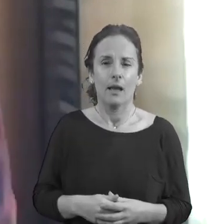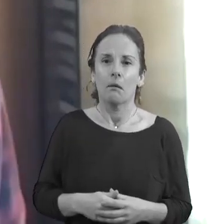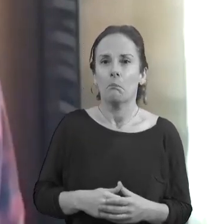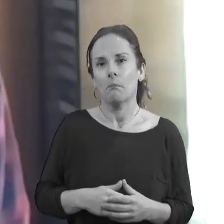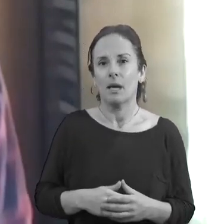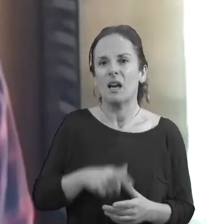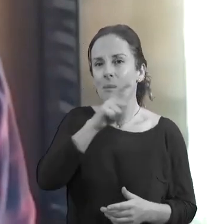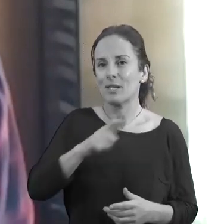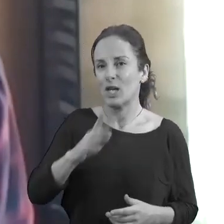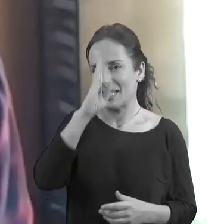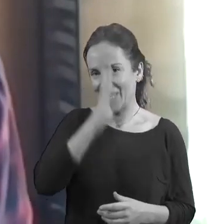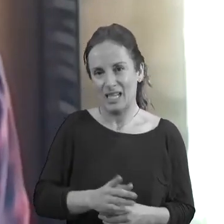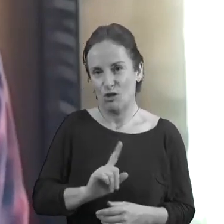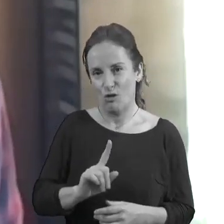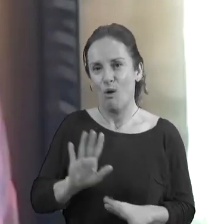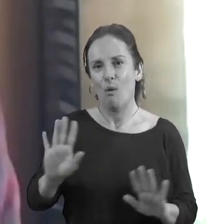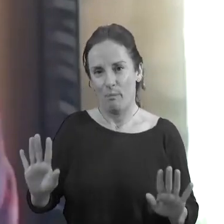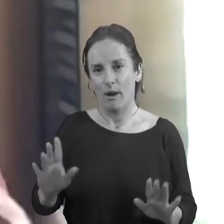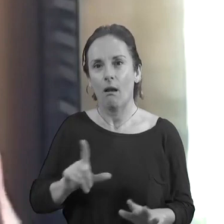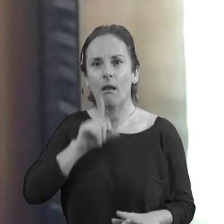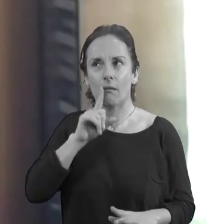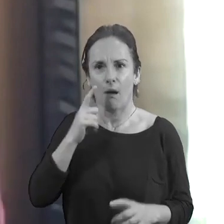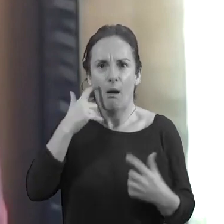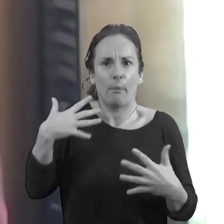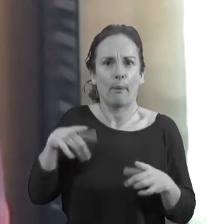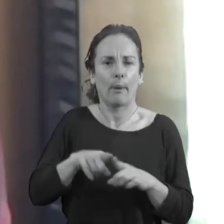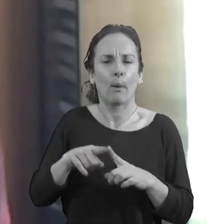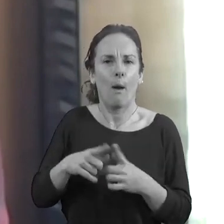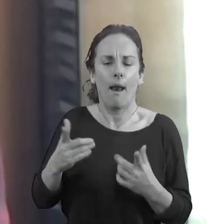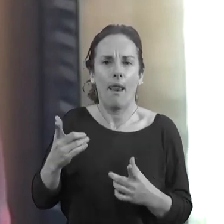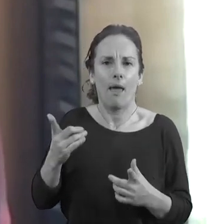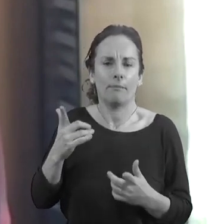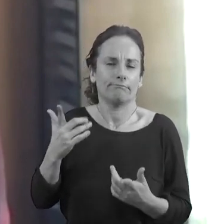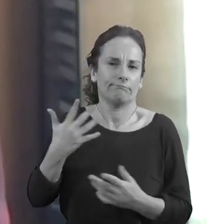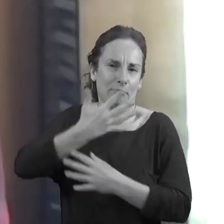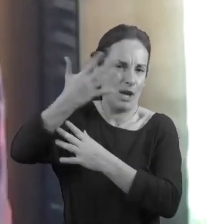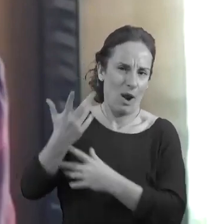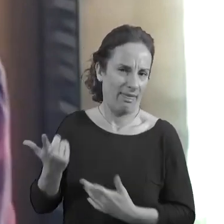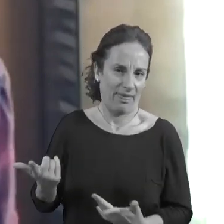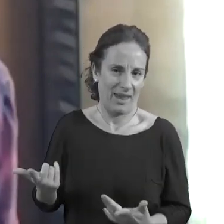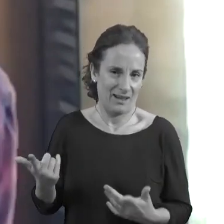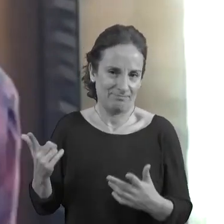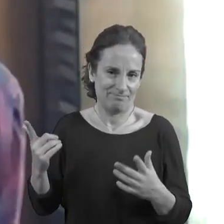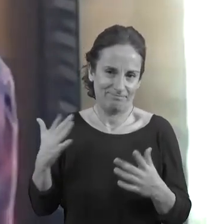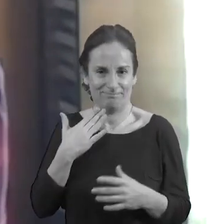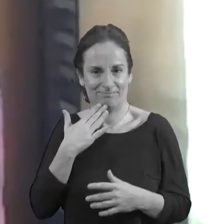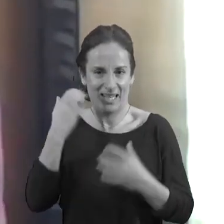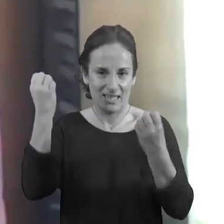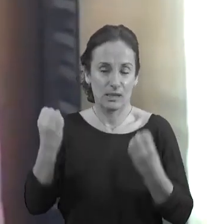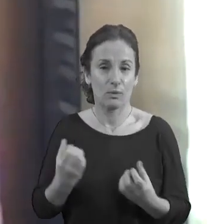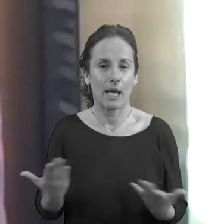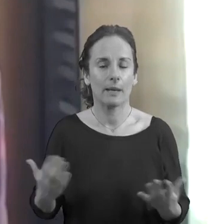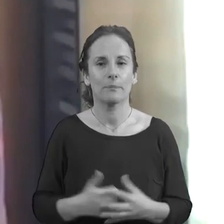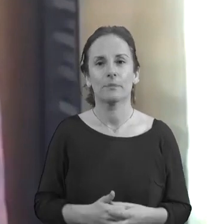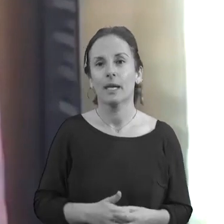Pero... en fin, creo que tenemos muchos más puntos en común que otra cosa, ¿no? Con esas otras maternidades que, sin